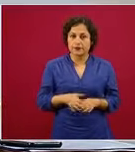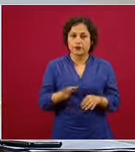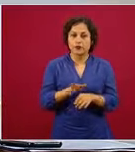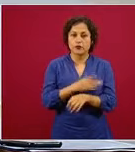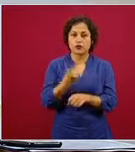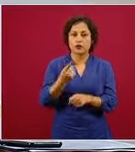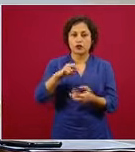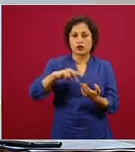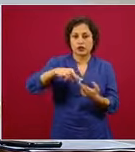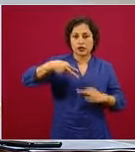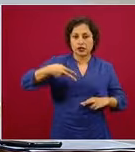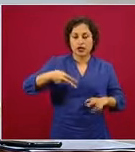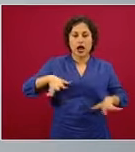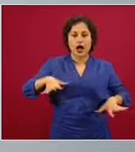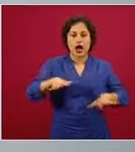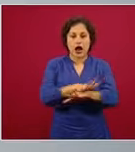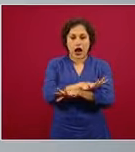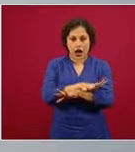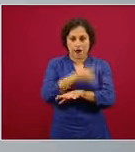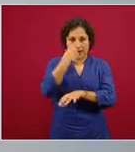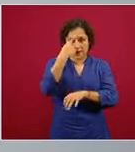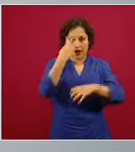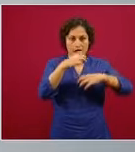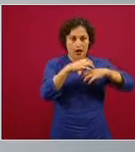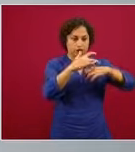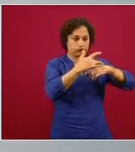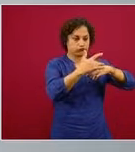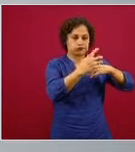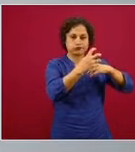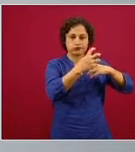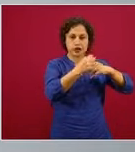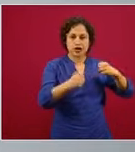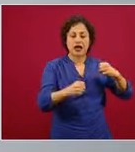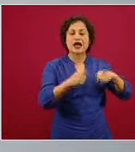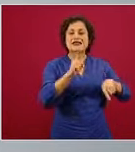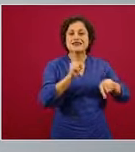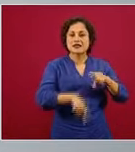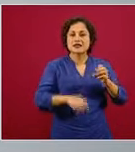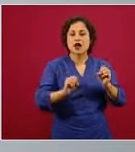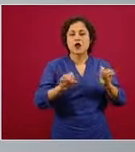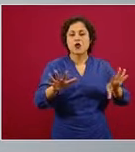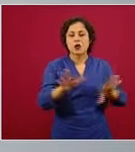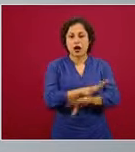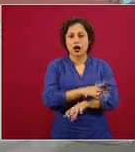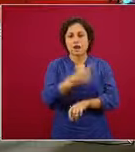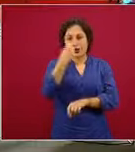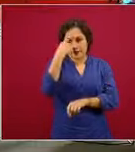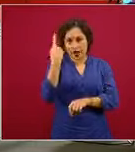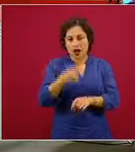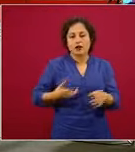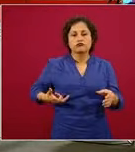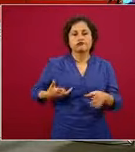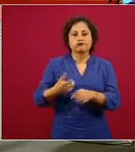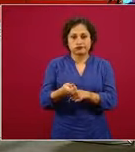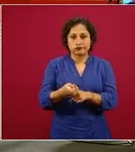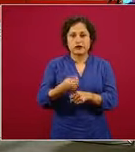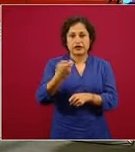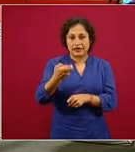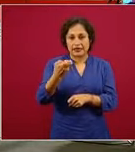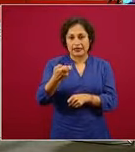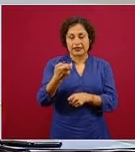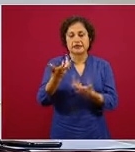codifica la espina del virus y esta es la que se inyecta, y esto es lo que representa la base central de